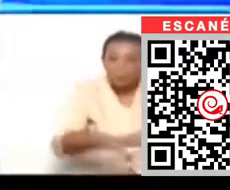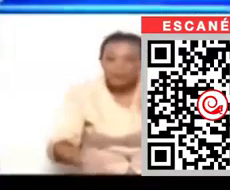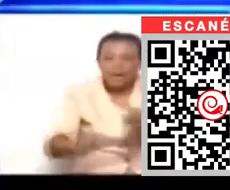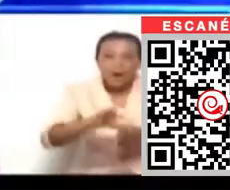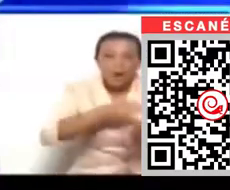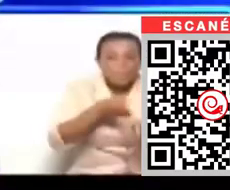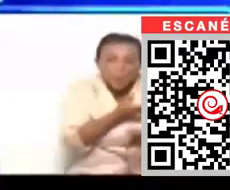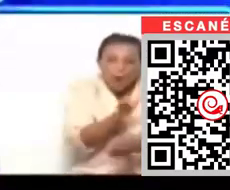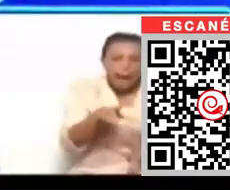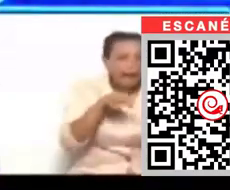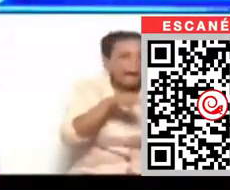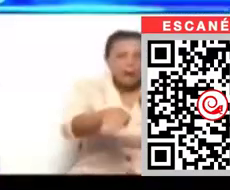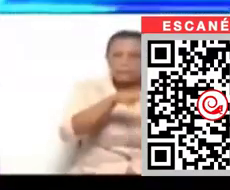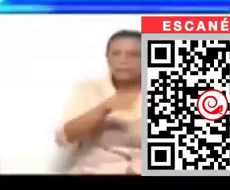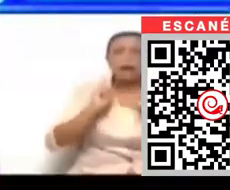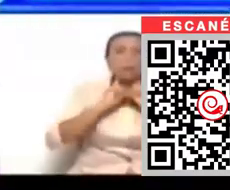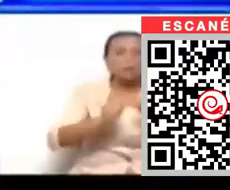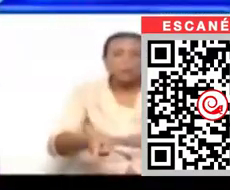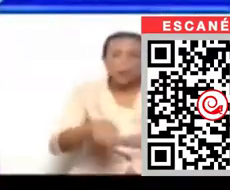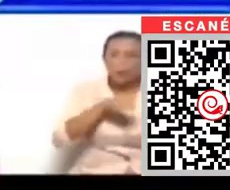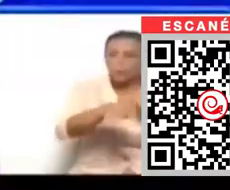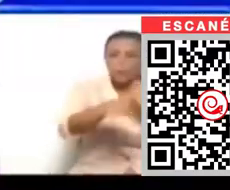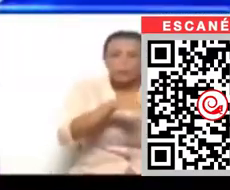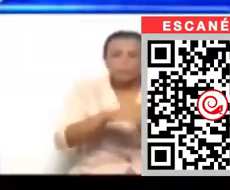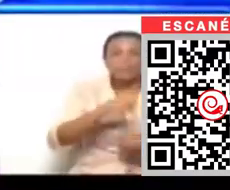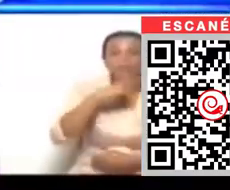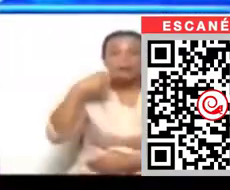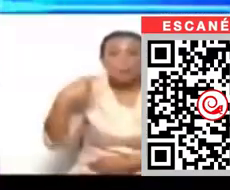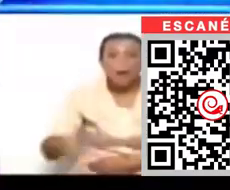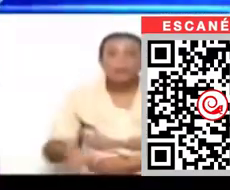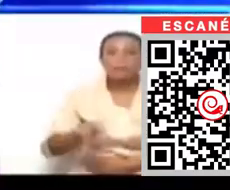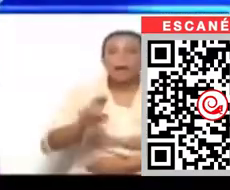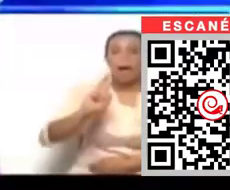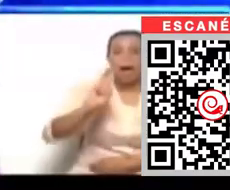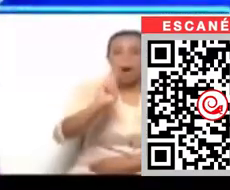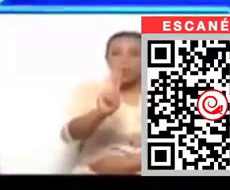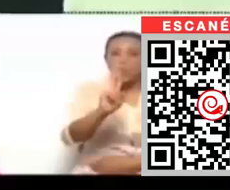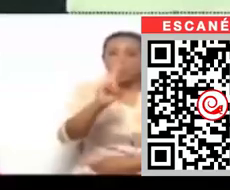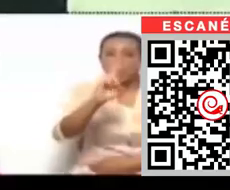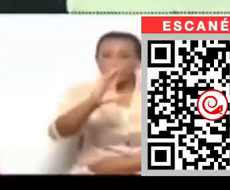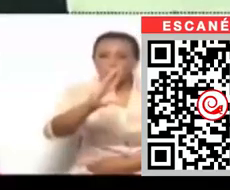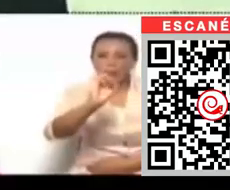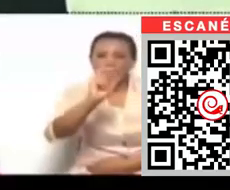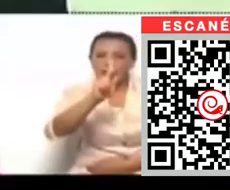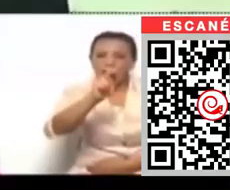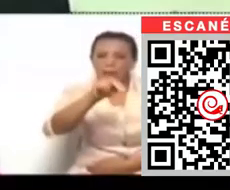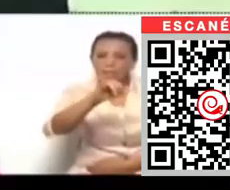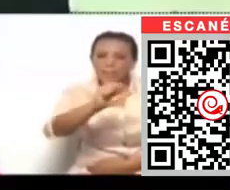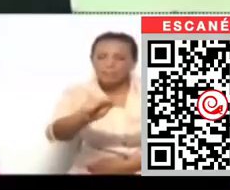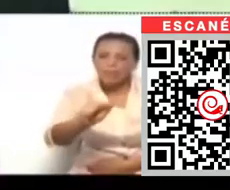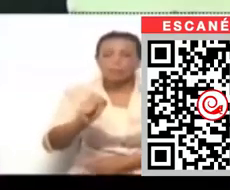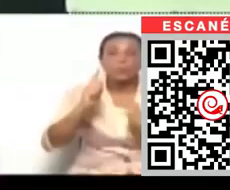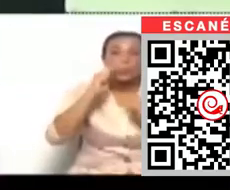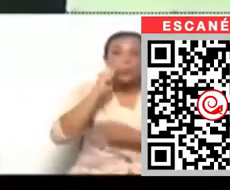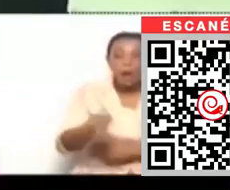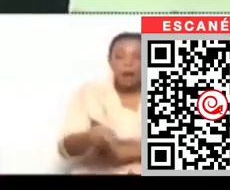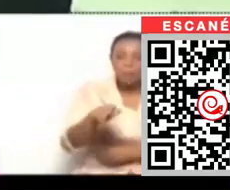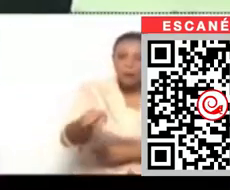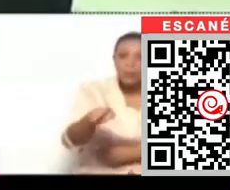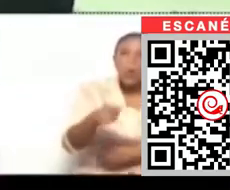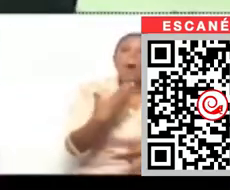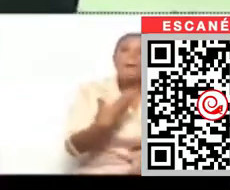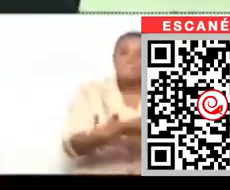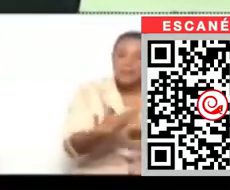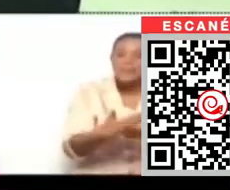la carretera, por la ruta que viene desde Moscú a Ucrania, a la frontera con Ucrania. Esta era una evidencia de